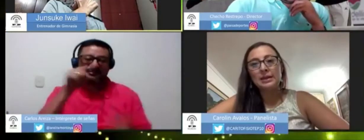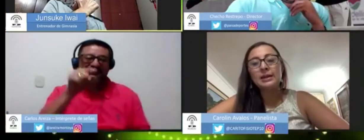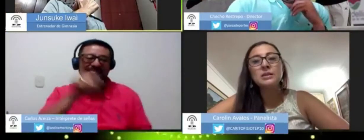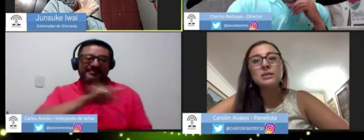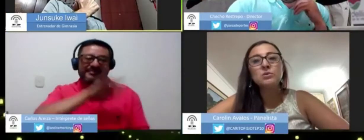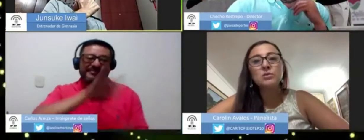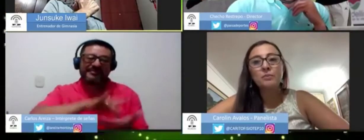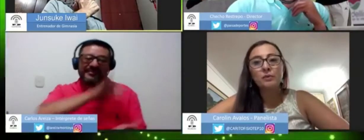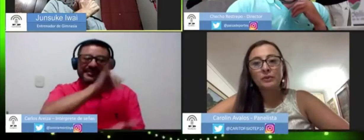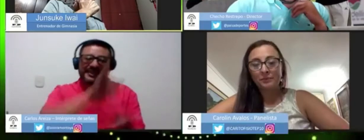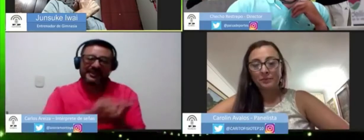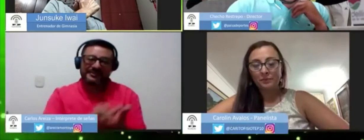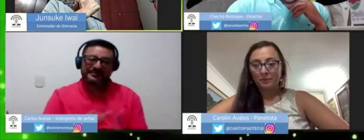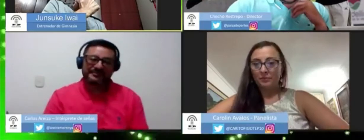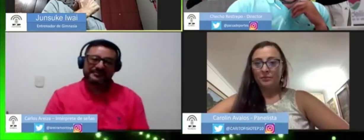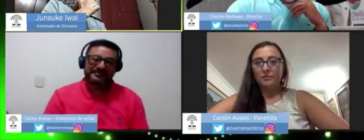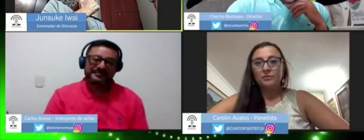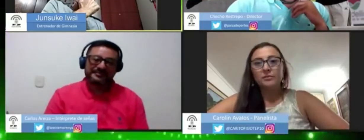ha asistido usted, profe?